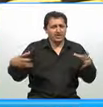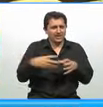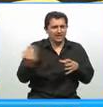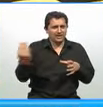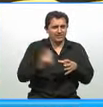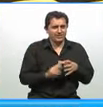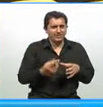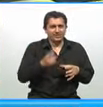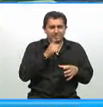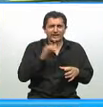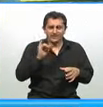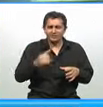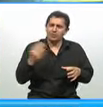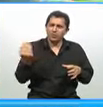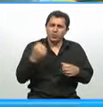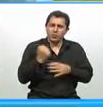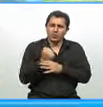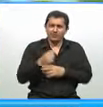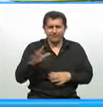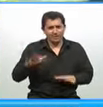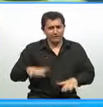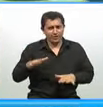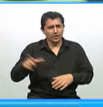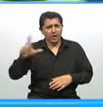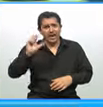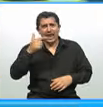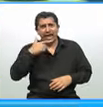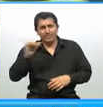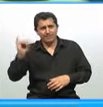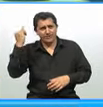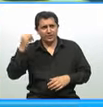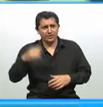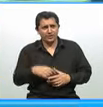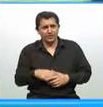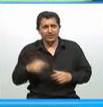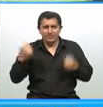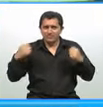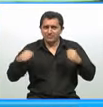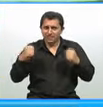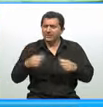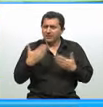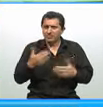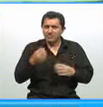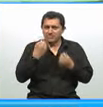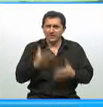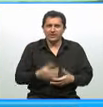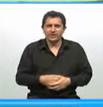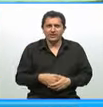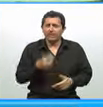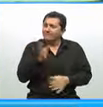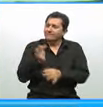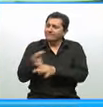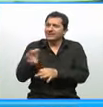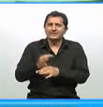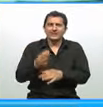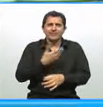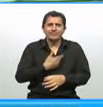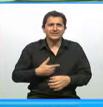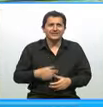decís que lo podemos sumar? Sí. Estuvo medio flojo, estuvo mejor Julio. Bueno, pero con práctica se mejora. Bueno, a ver, ¿le puede enseñar, por favor, al